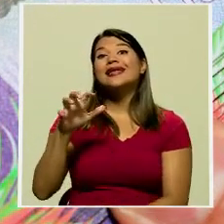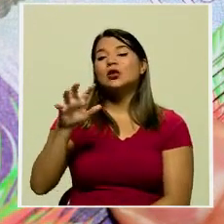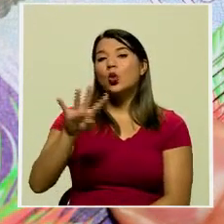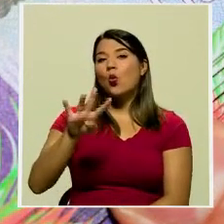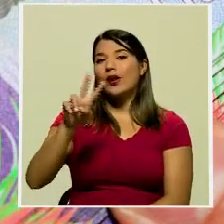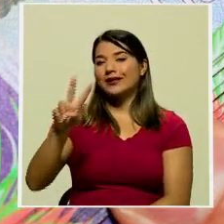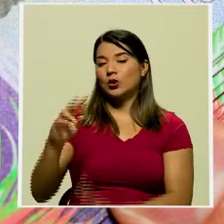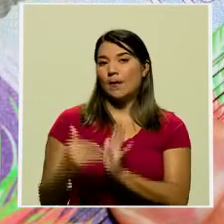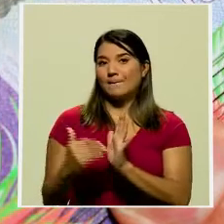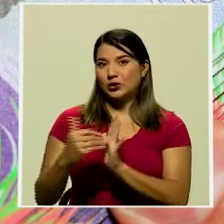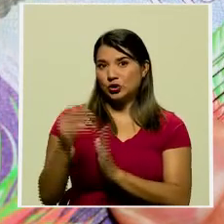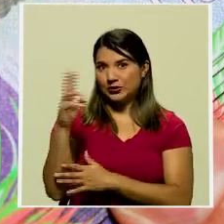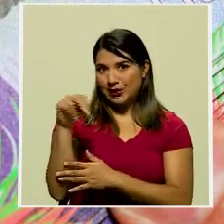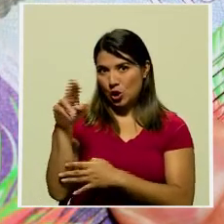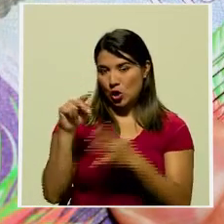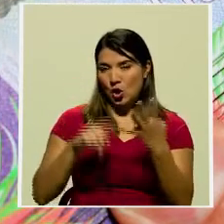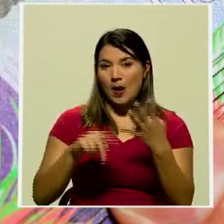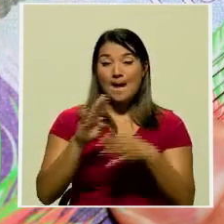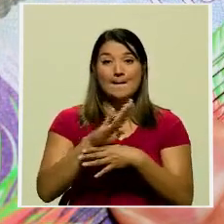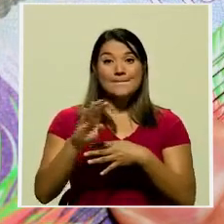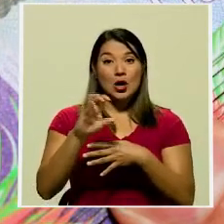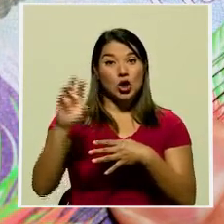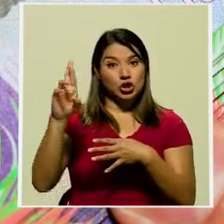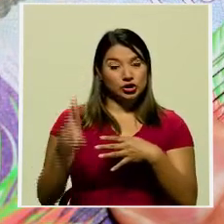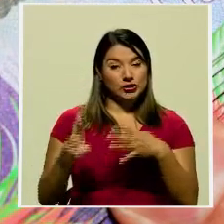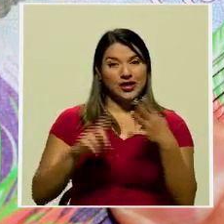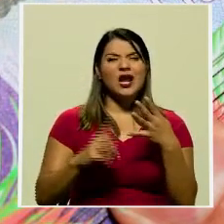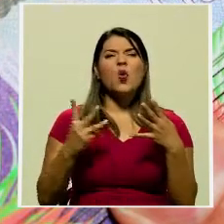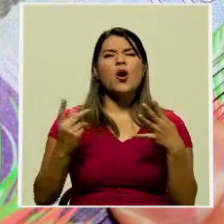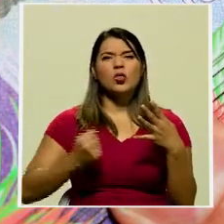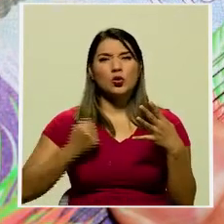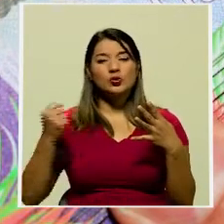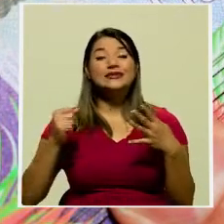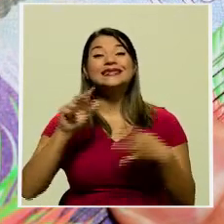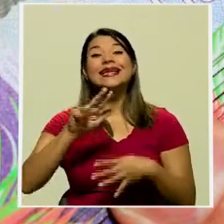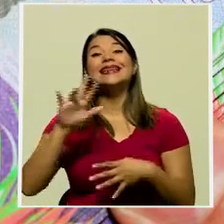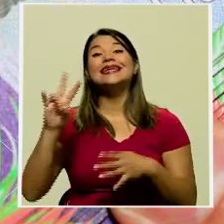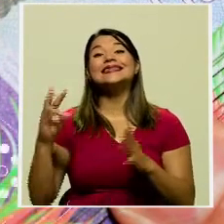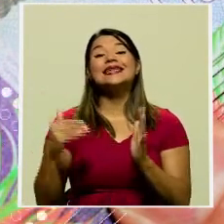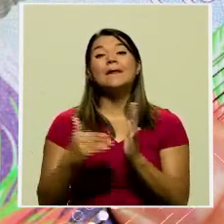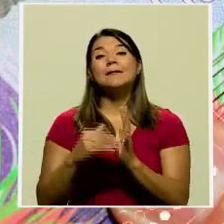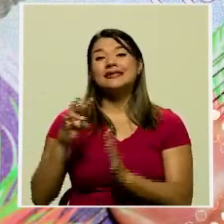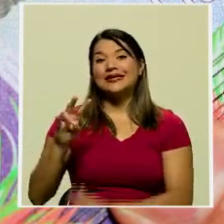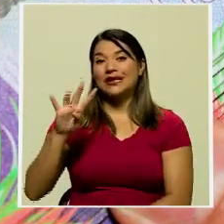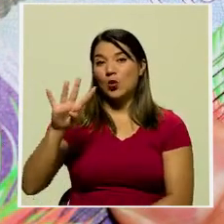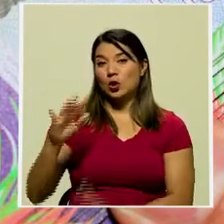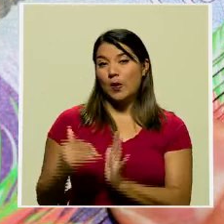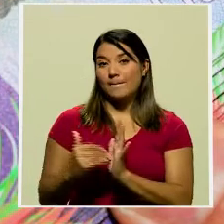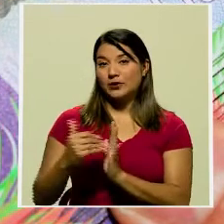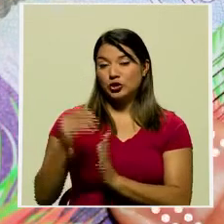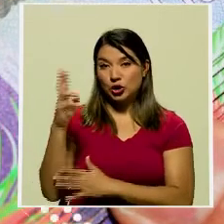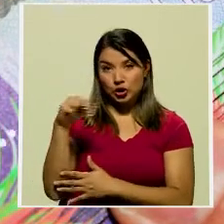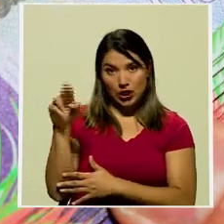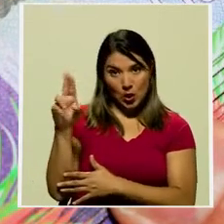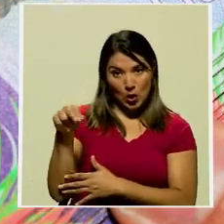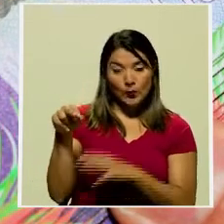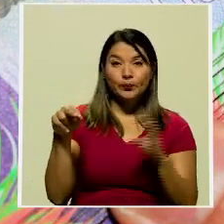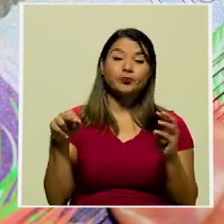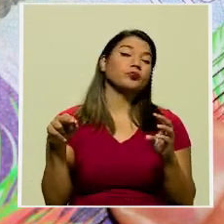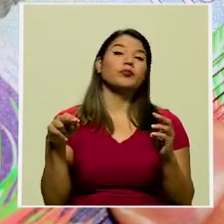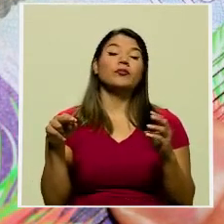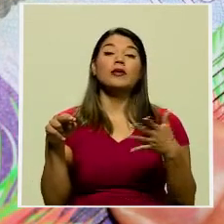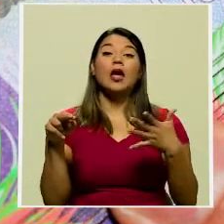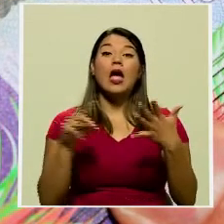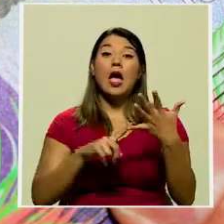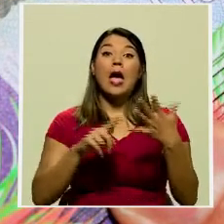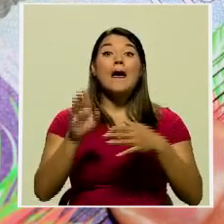51.542 millones de colones. El Banco de Costa Rica un excedente de 37.074 millones de colones. El Banco